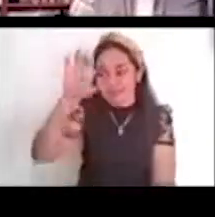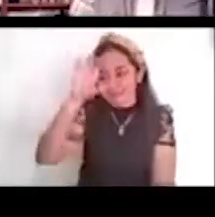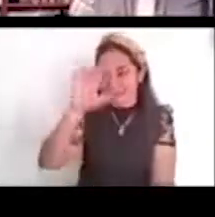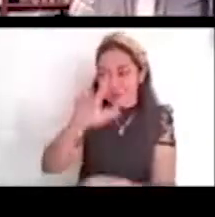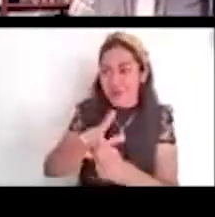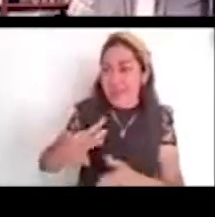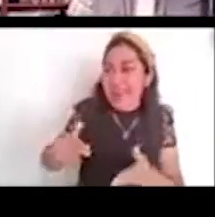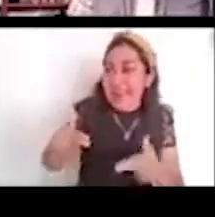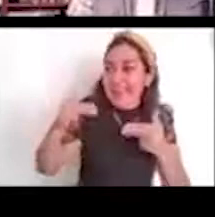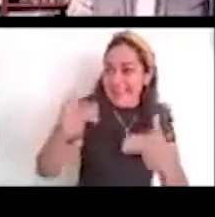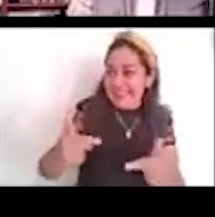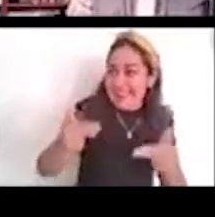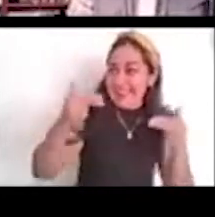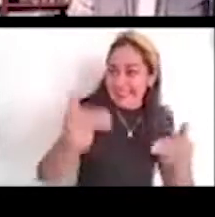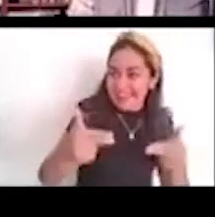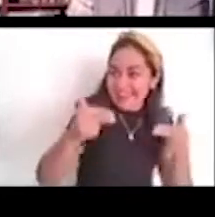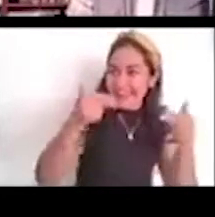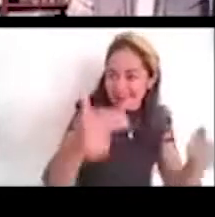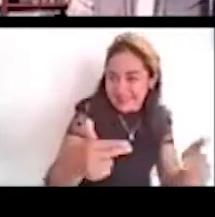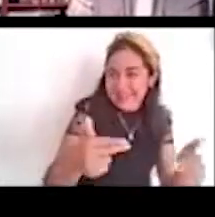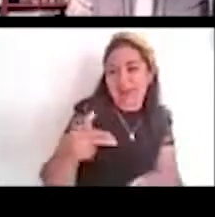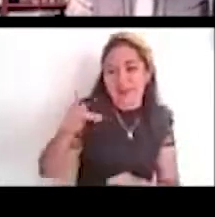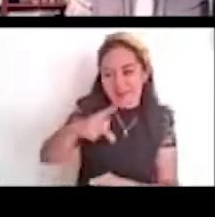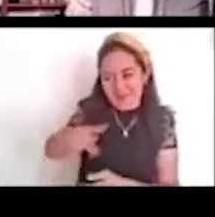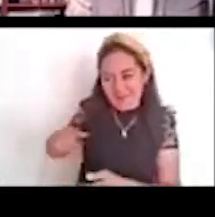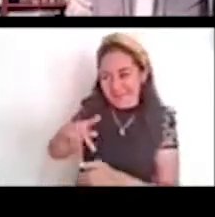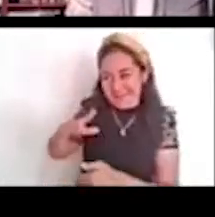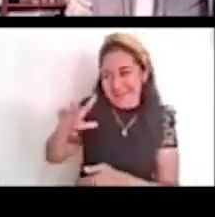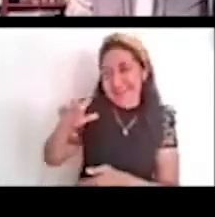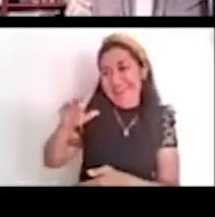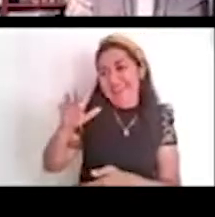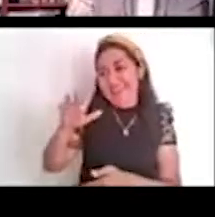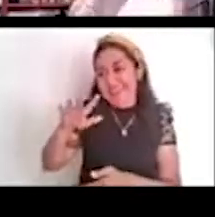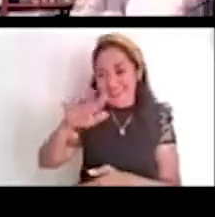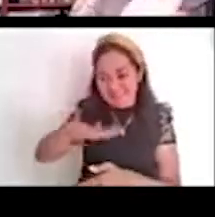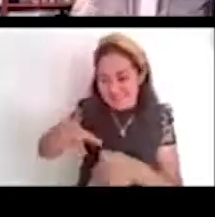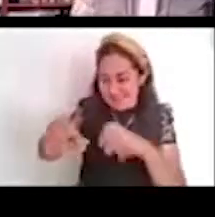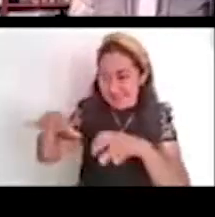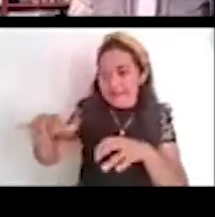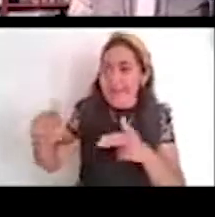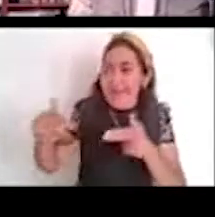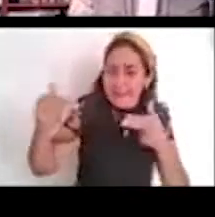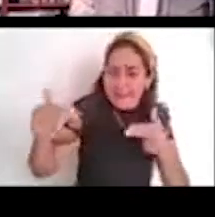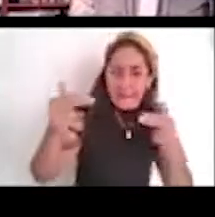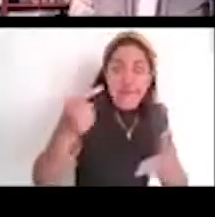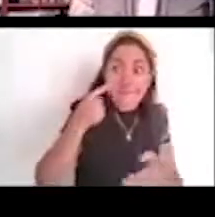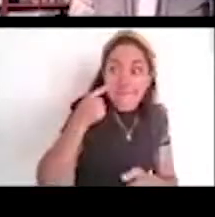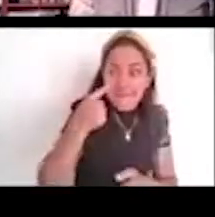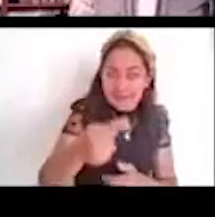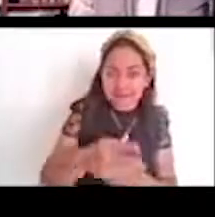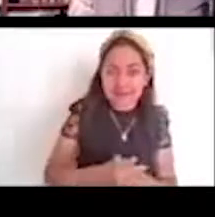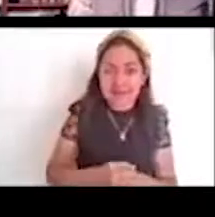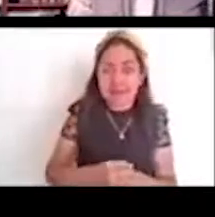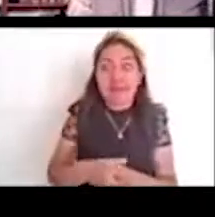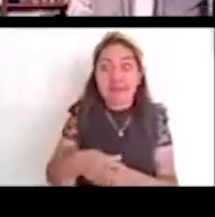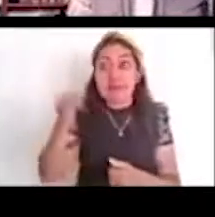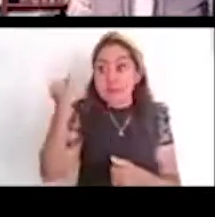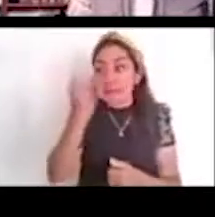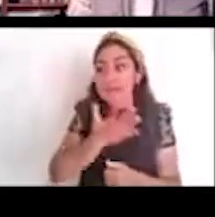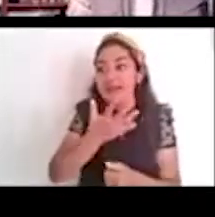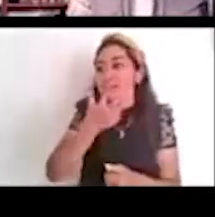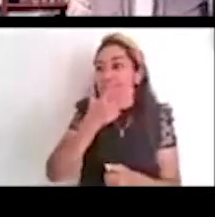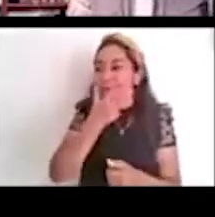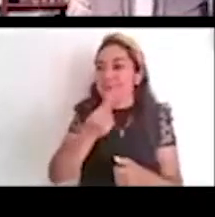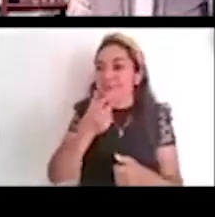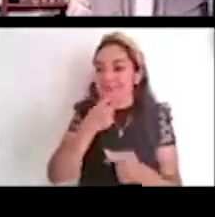pueblos Tenochca y Tlatelolca. Aquí, con crédito a las imágenes de Carlos Ruiz,